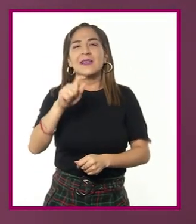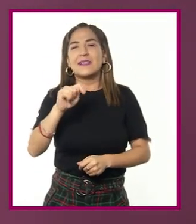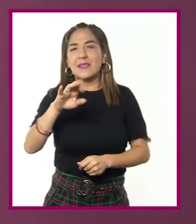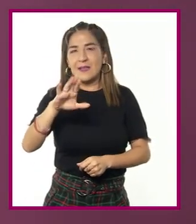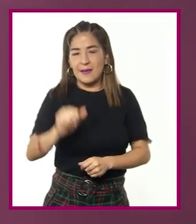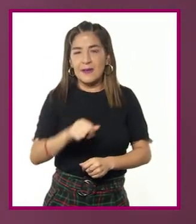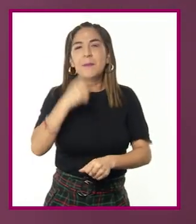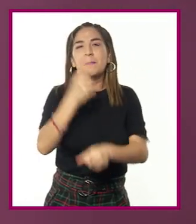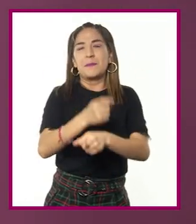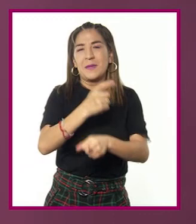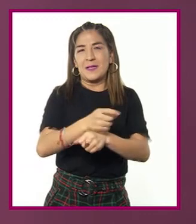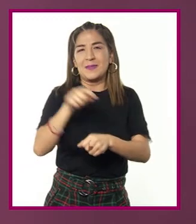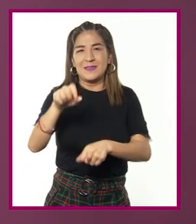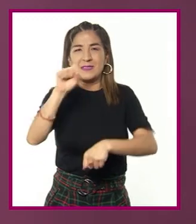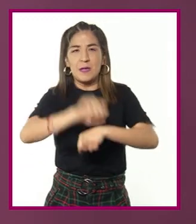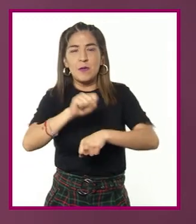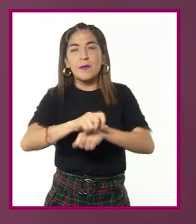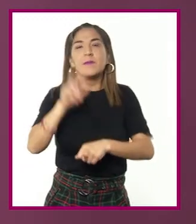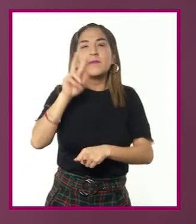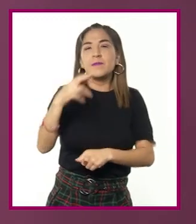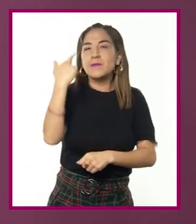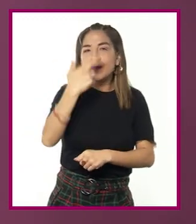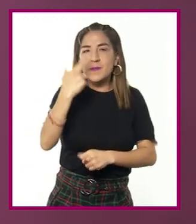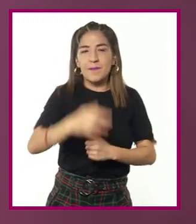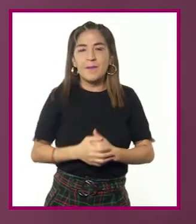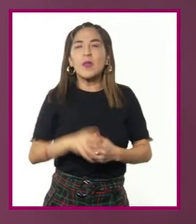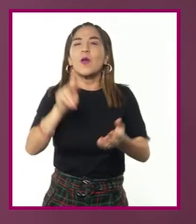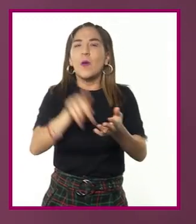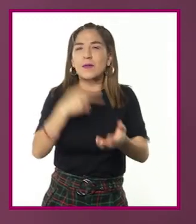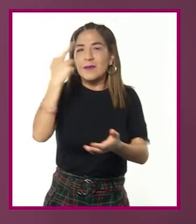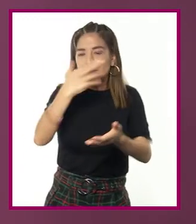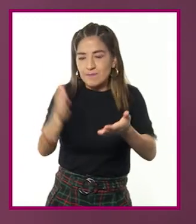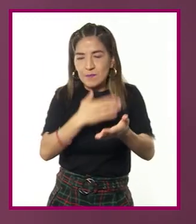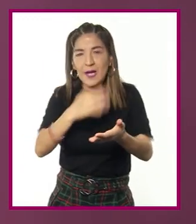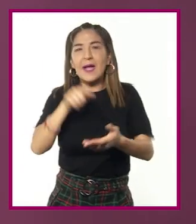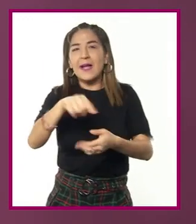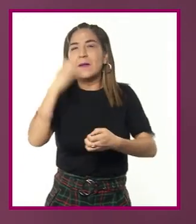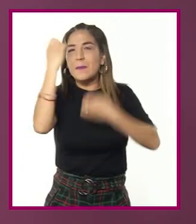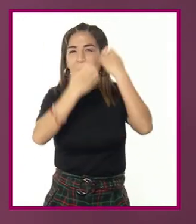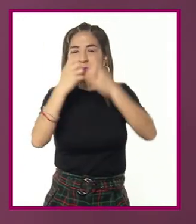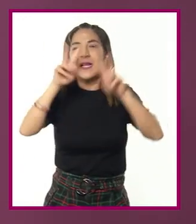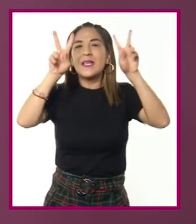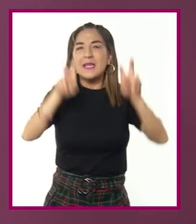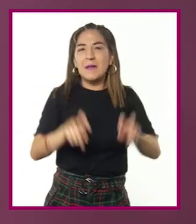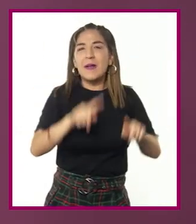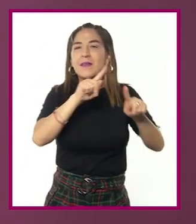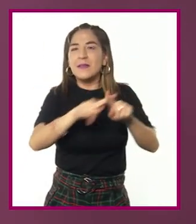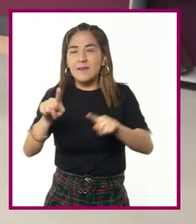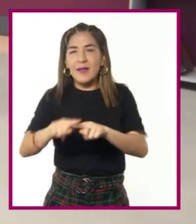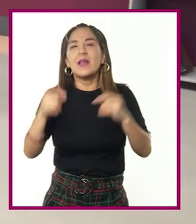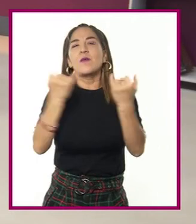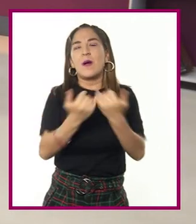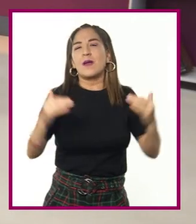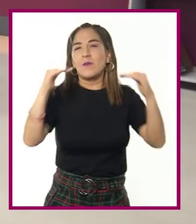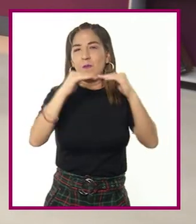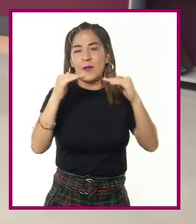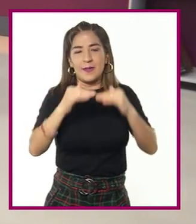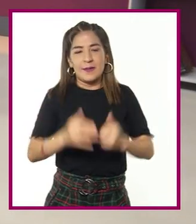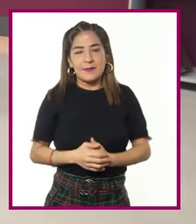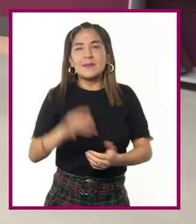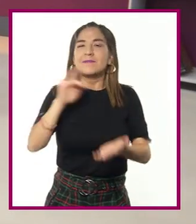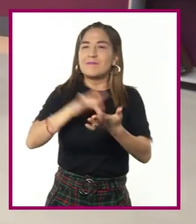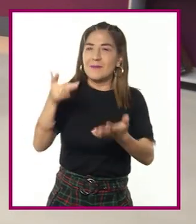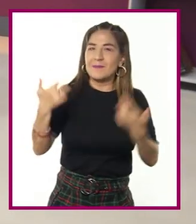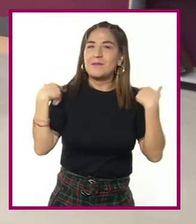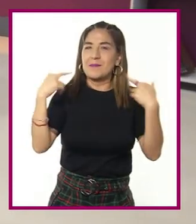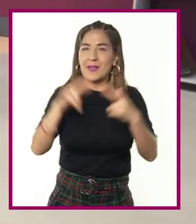grado y localizar las secciones de repaso o evaluación de los temas de diversidad e igualdad. Muchas gracias, maestro